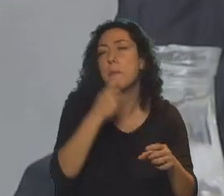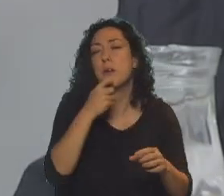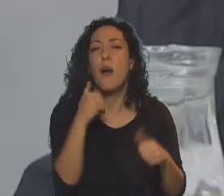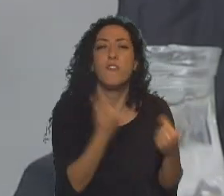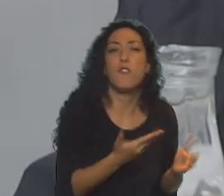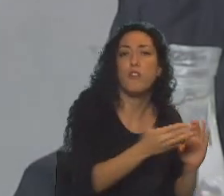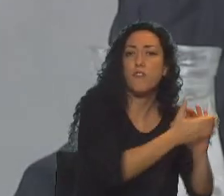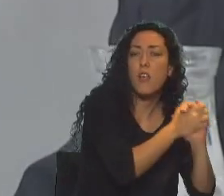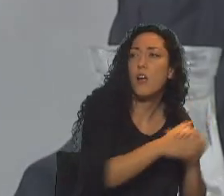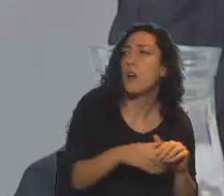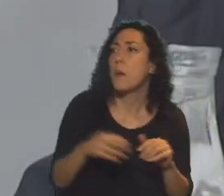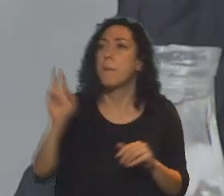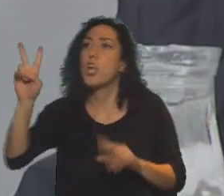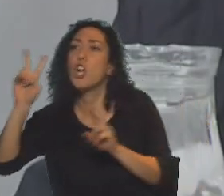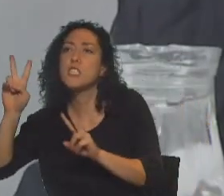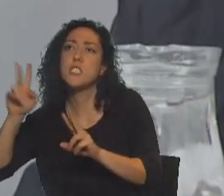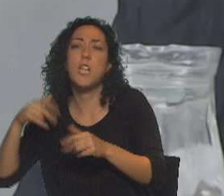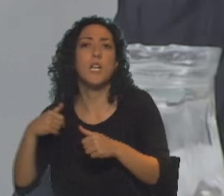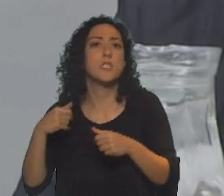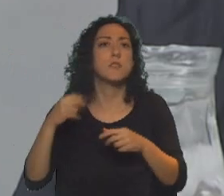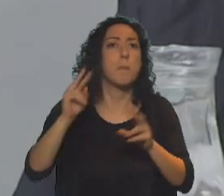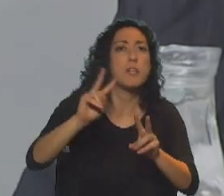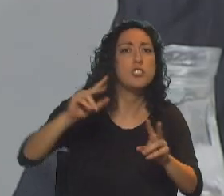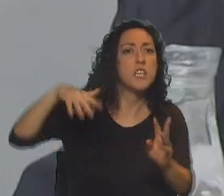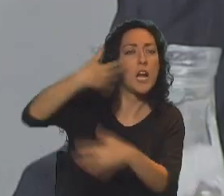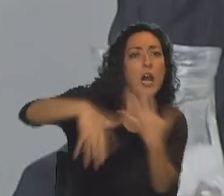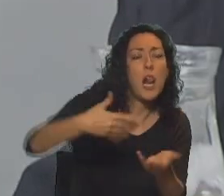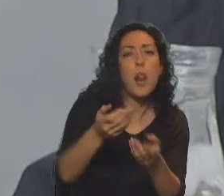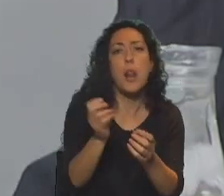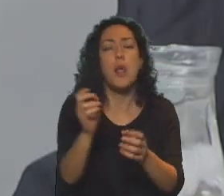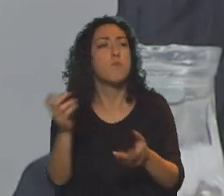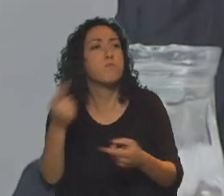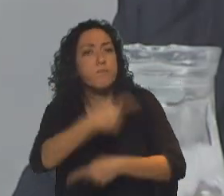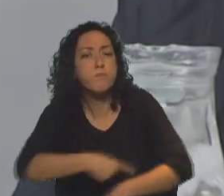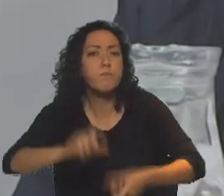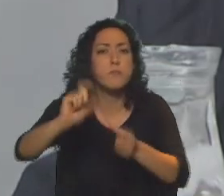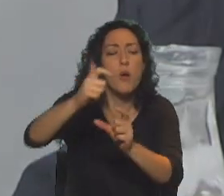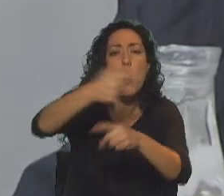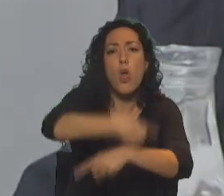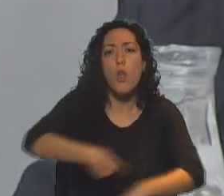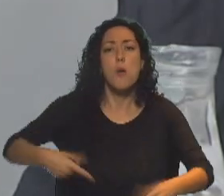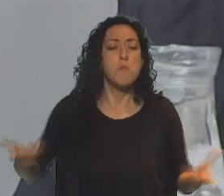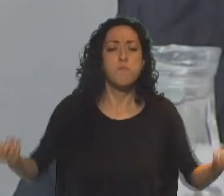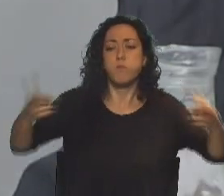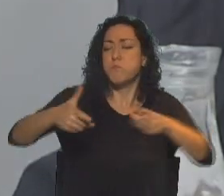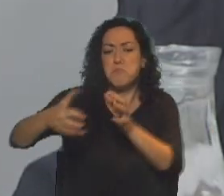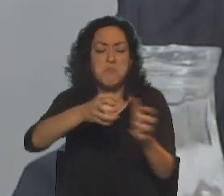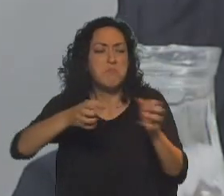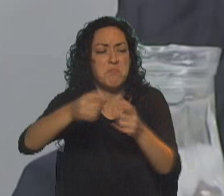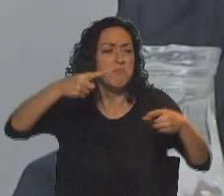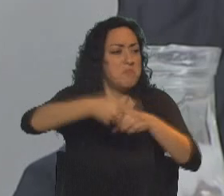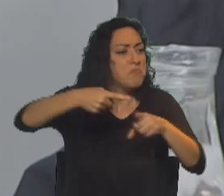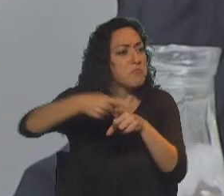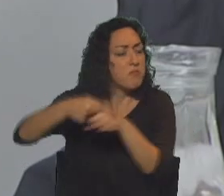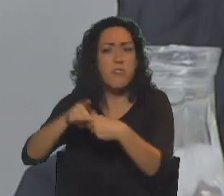peronistas renovadores, peronistas tradicionales, lo que fue la democracia a partir del 83, erradicando